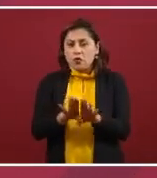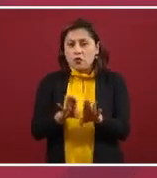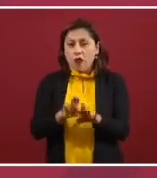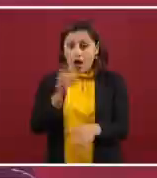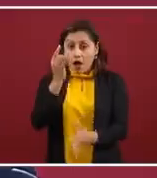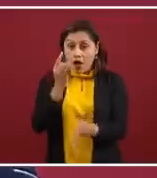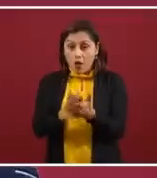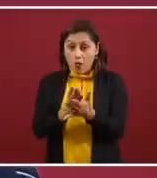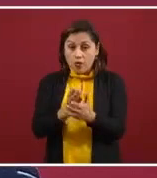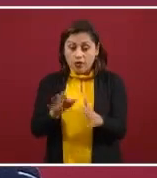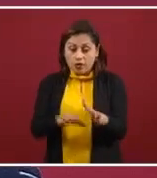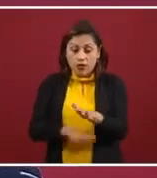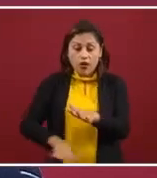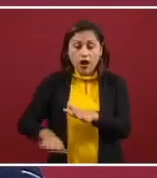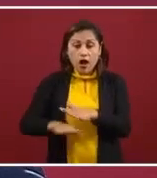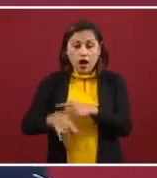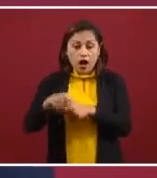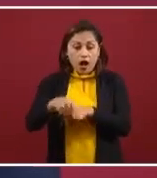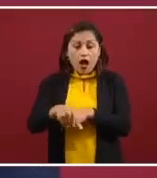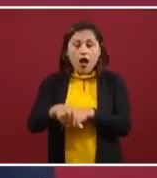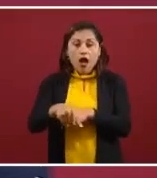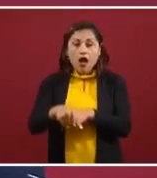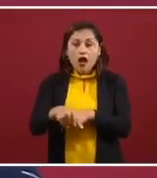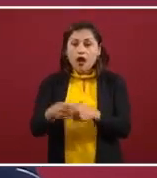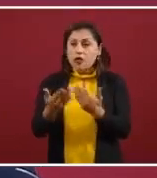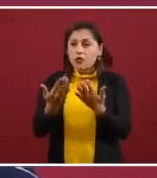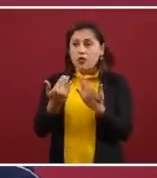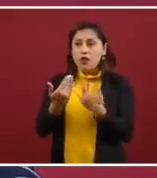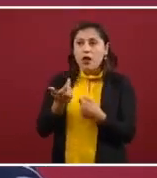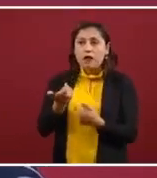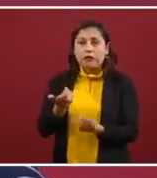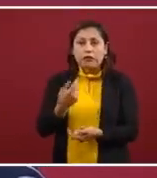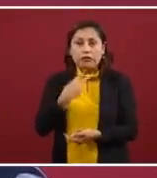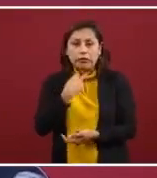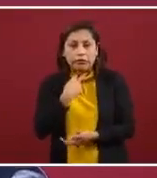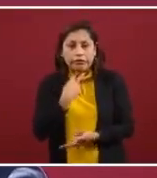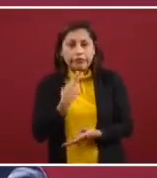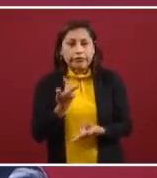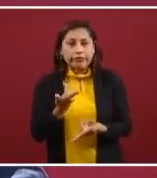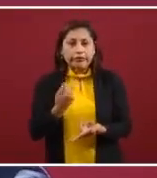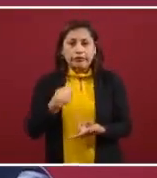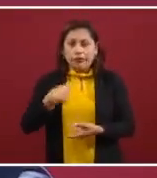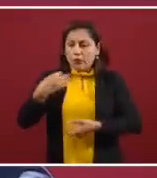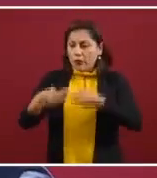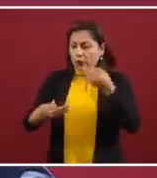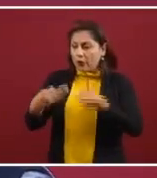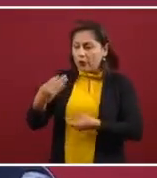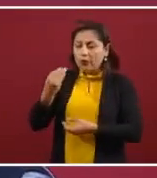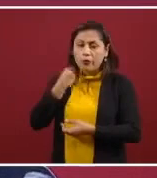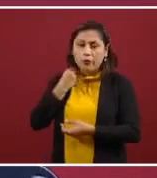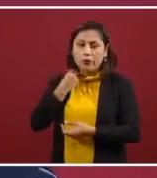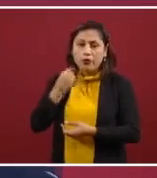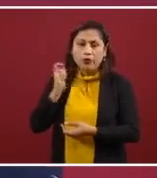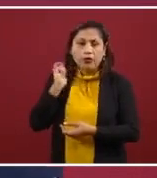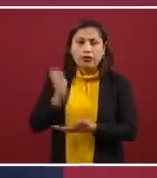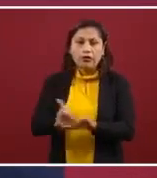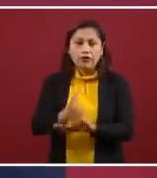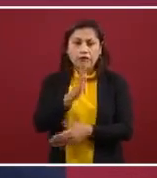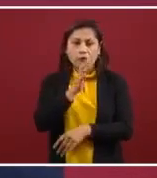abajo, al que no tiene con qué comprar su inocencia, sino